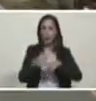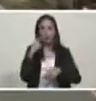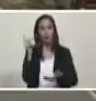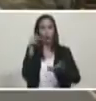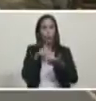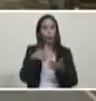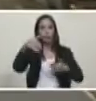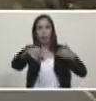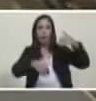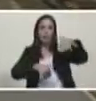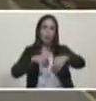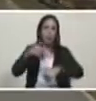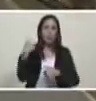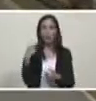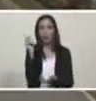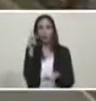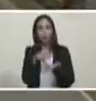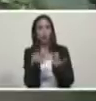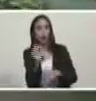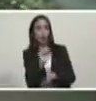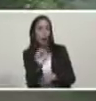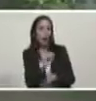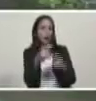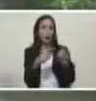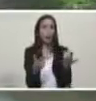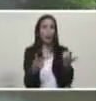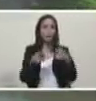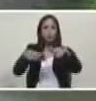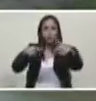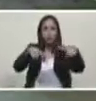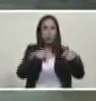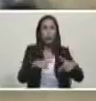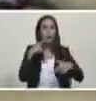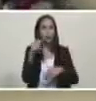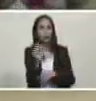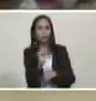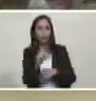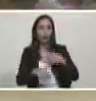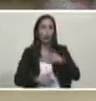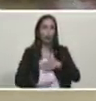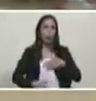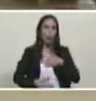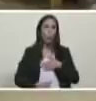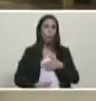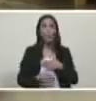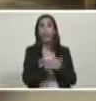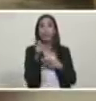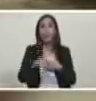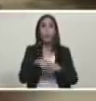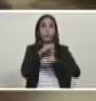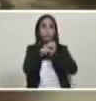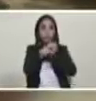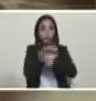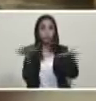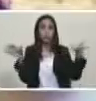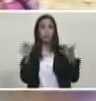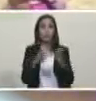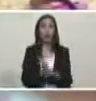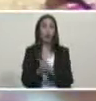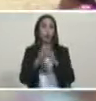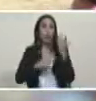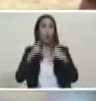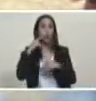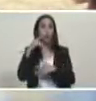territorio con la seguridad vial de las 18 troncales, así como también un gran despliegue operativo por tierra,